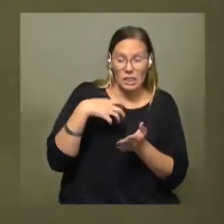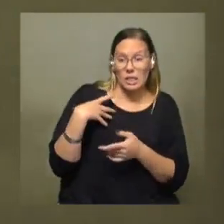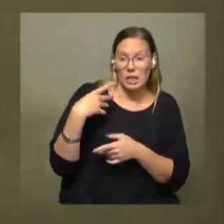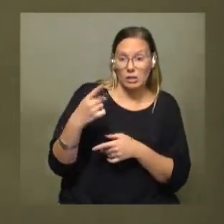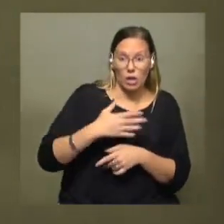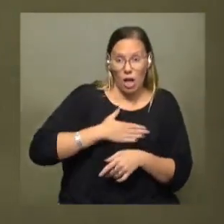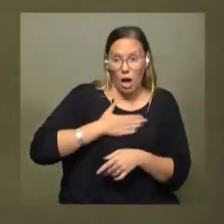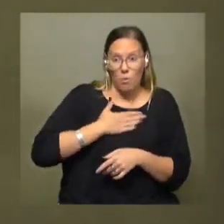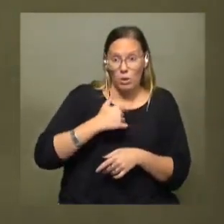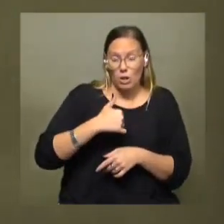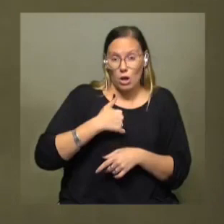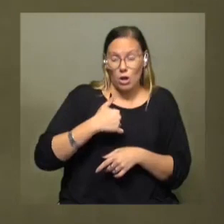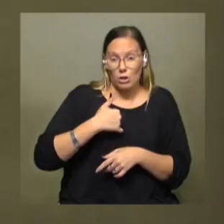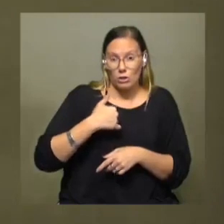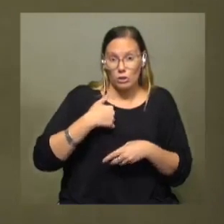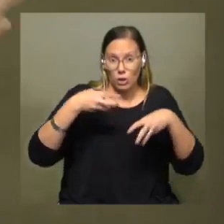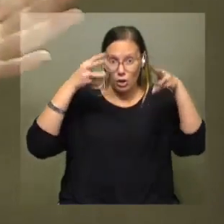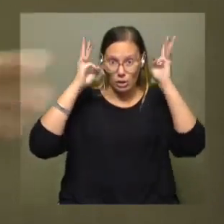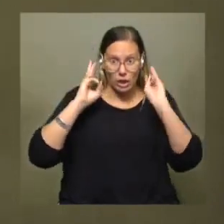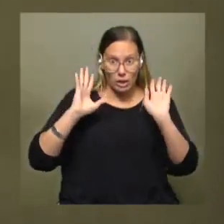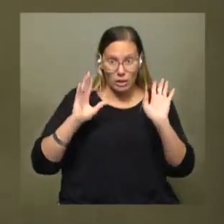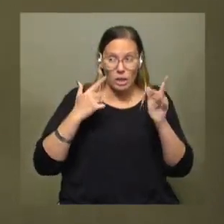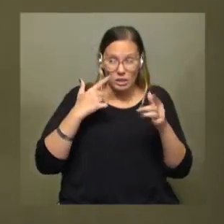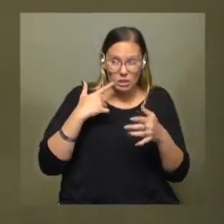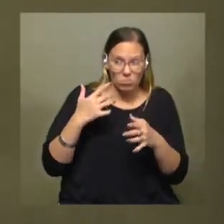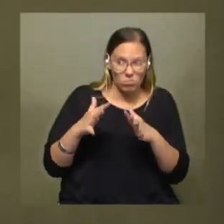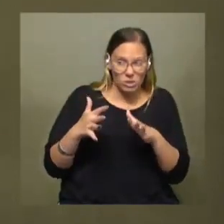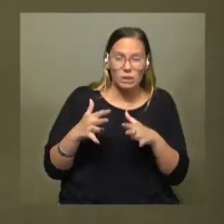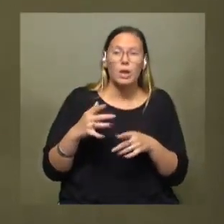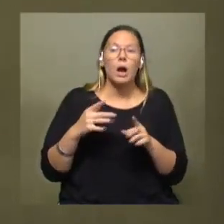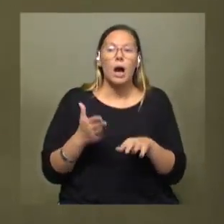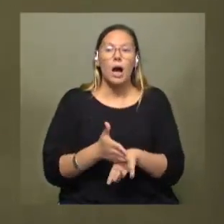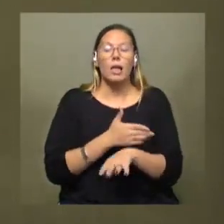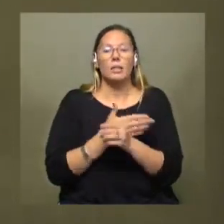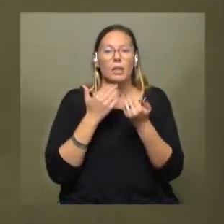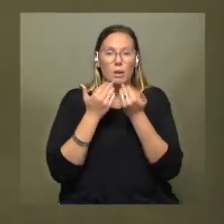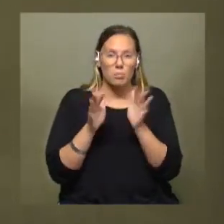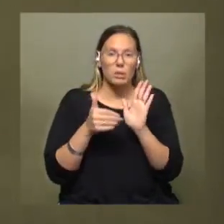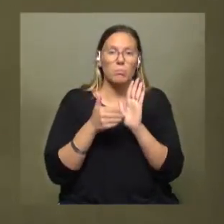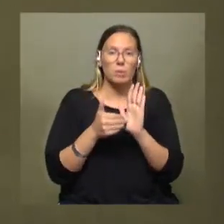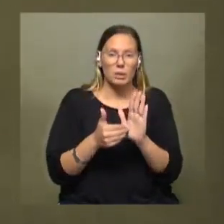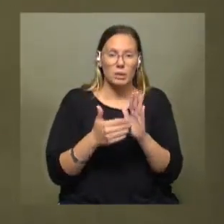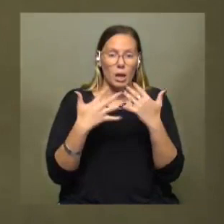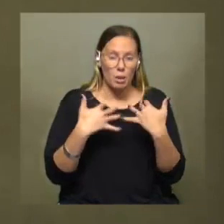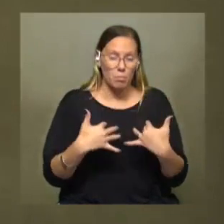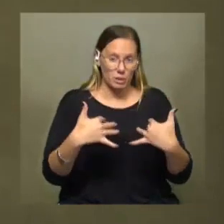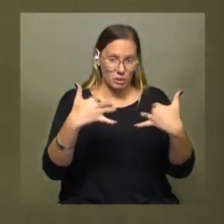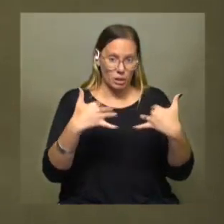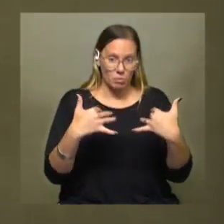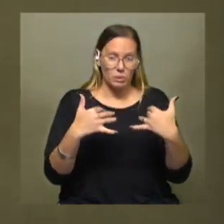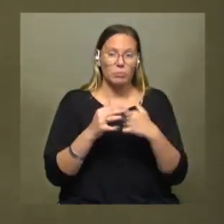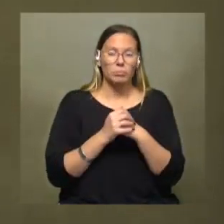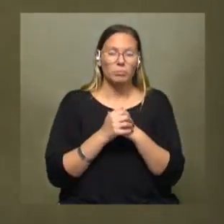está de acuerdo con que yo sea la Abeja Reina o no, y si tiene algo que ver. Pero bueno, antes de empezar y presentarles este gran espectáculo que les venimos a